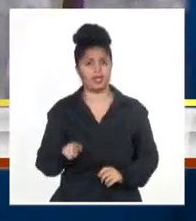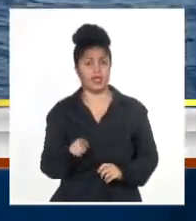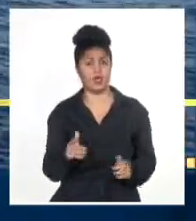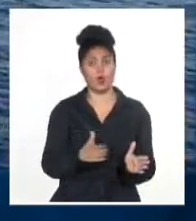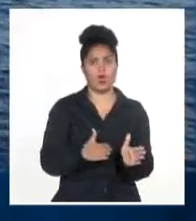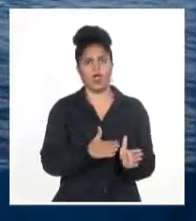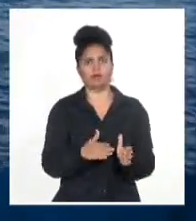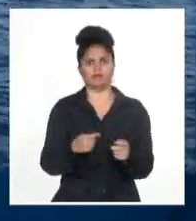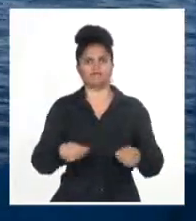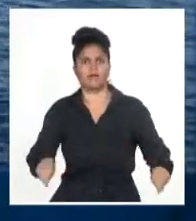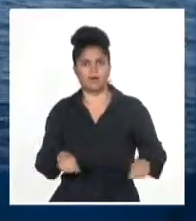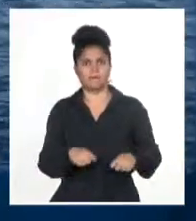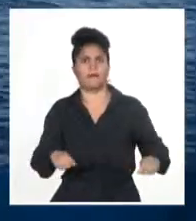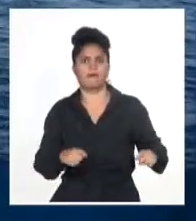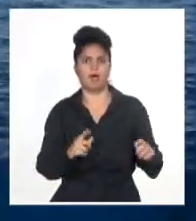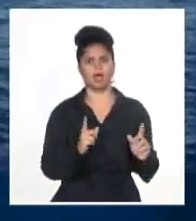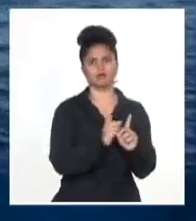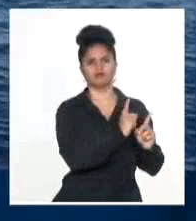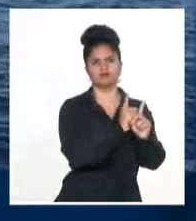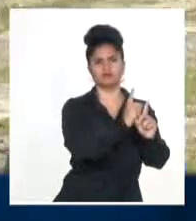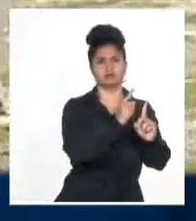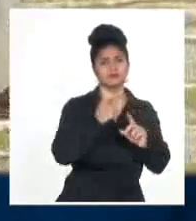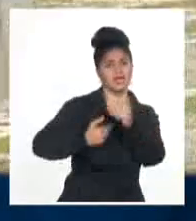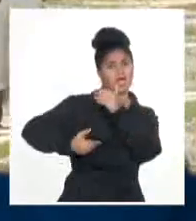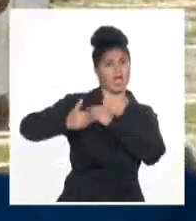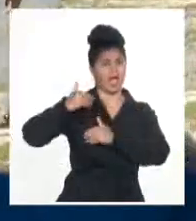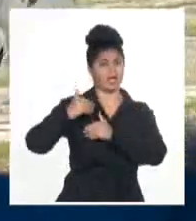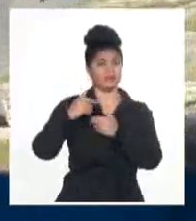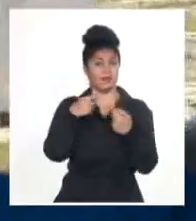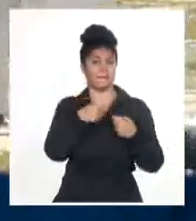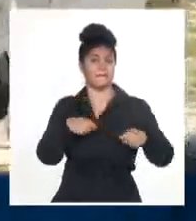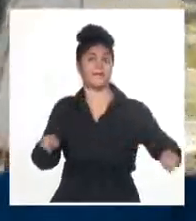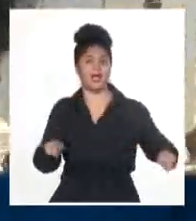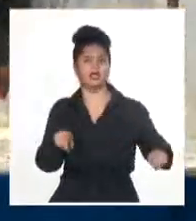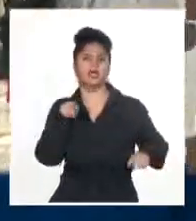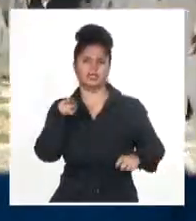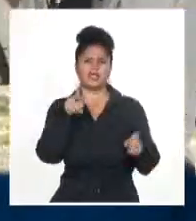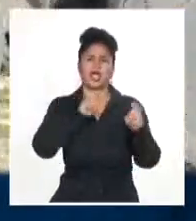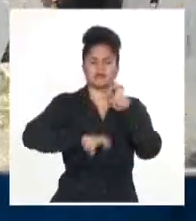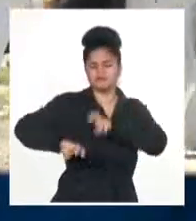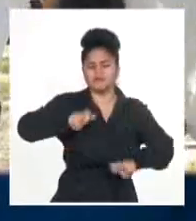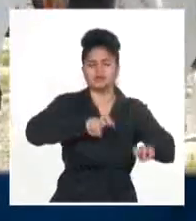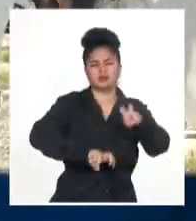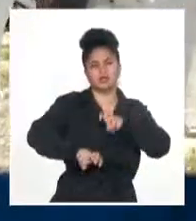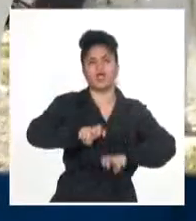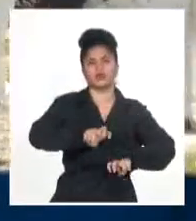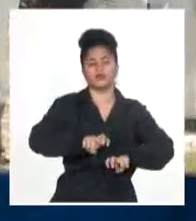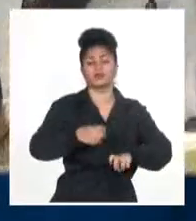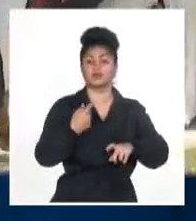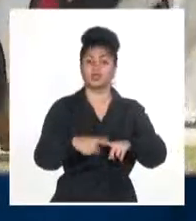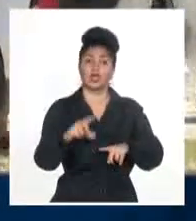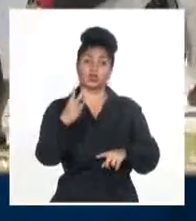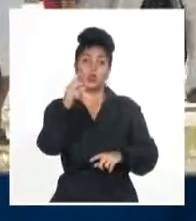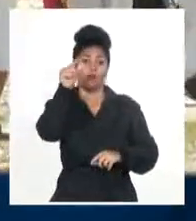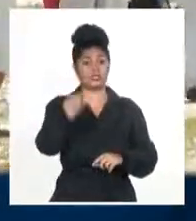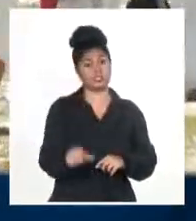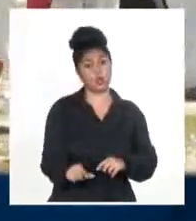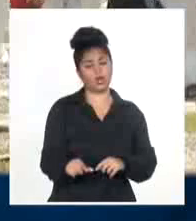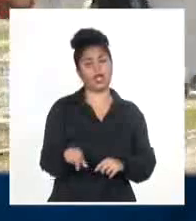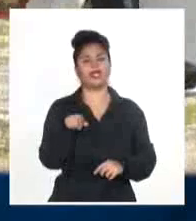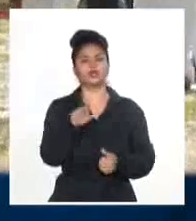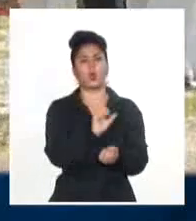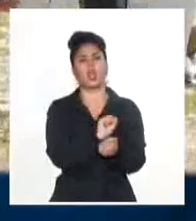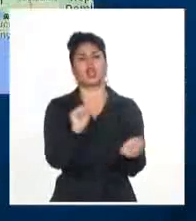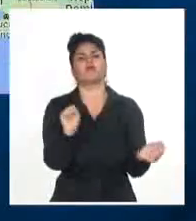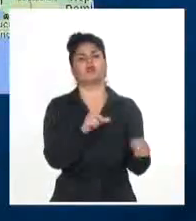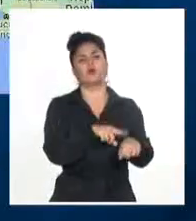gravedad que estaban siendo investigados desde antes de involucrarse en estas salidas ilegales. Otros dos se encontraban en libertad condicional por el